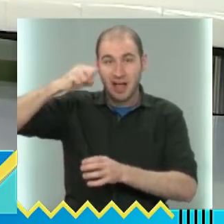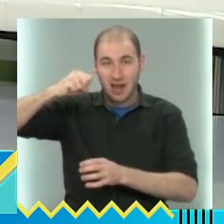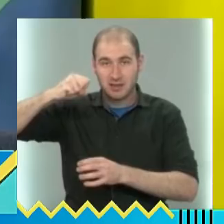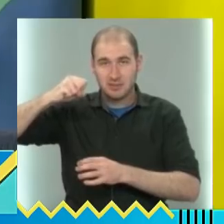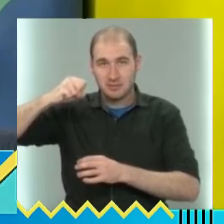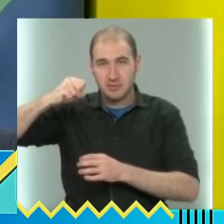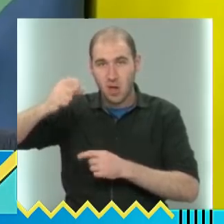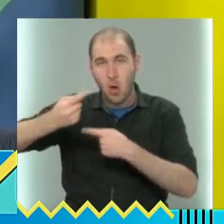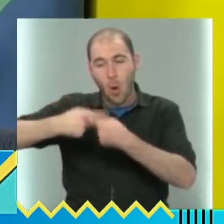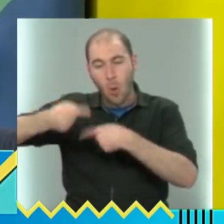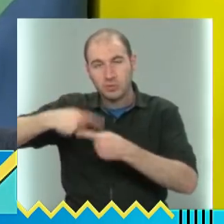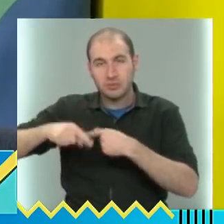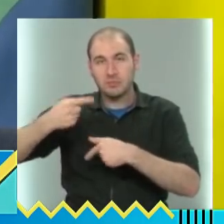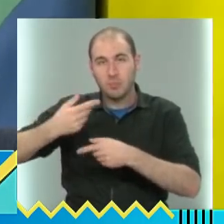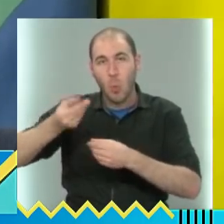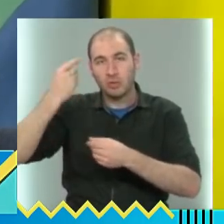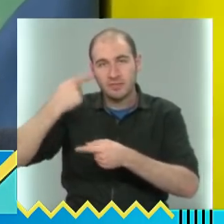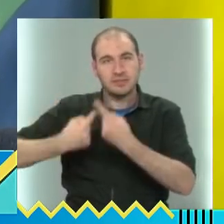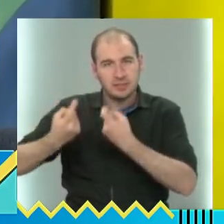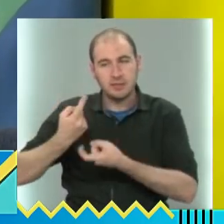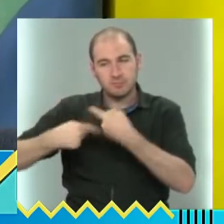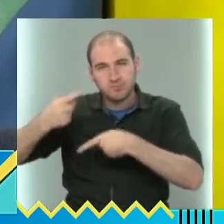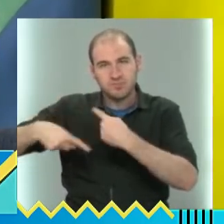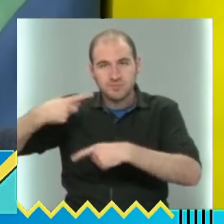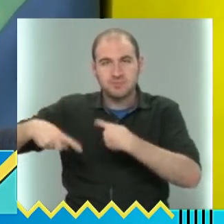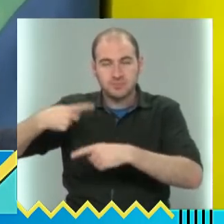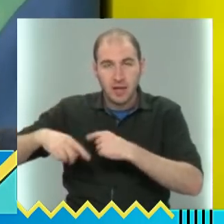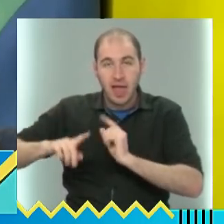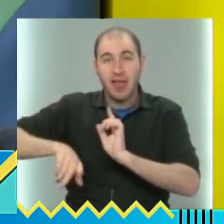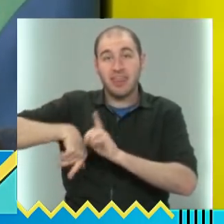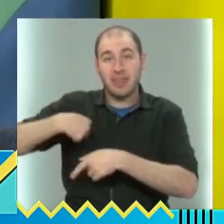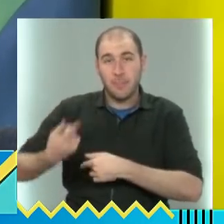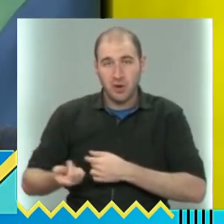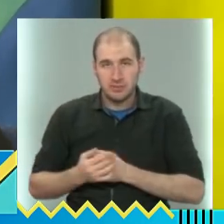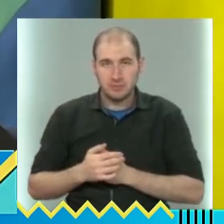se reutilizan todas las veces que sea necesario reutilizarlos y después